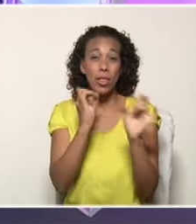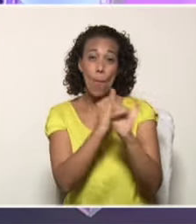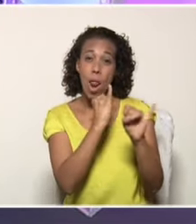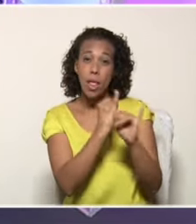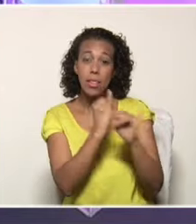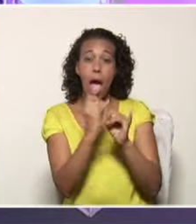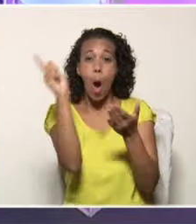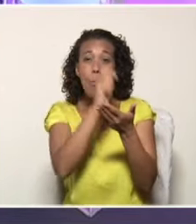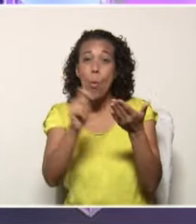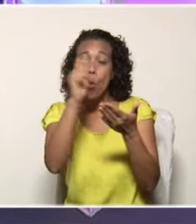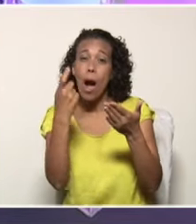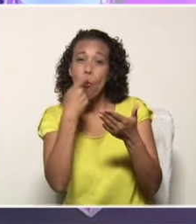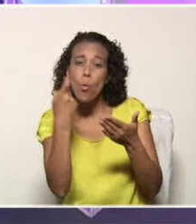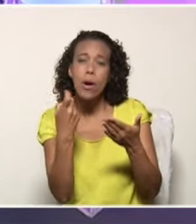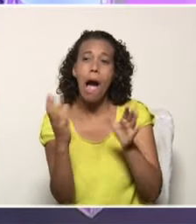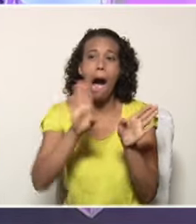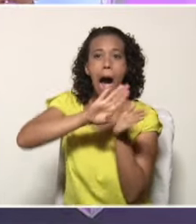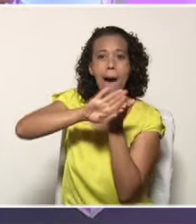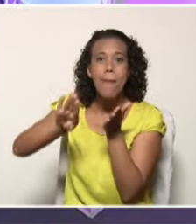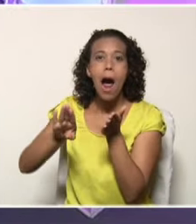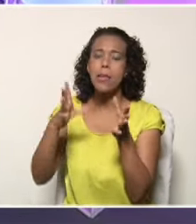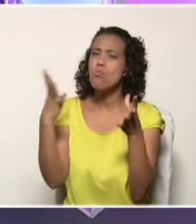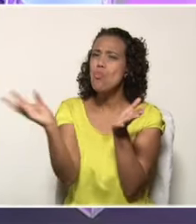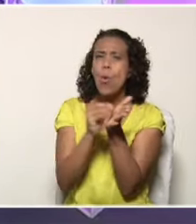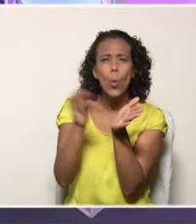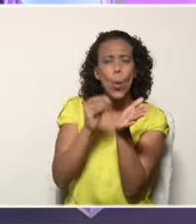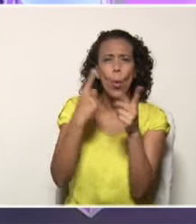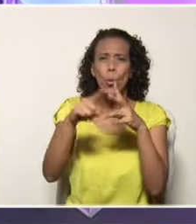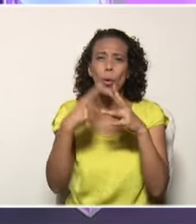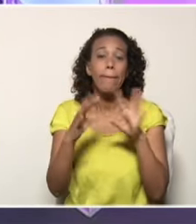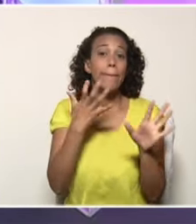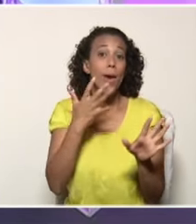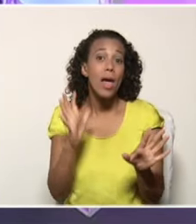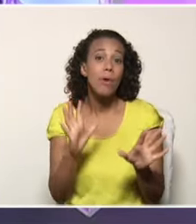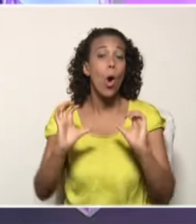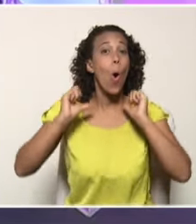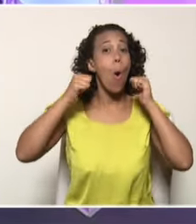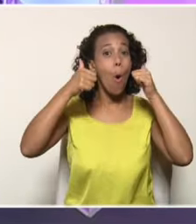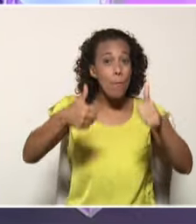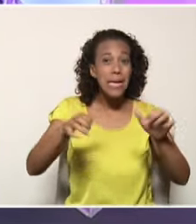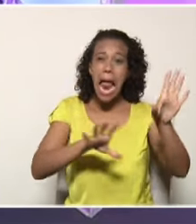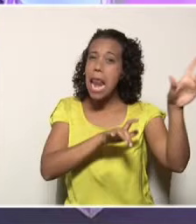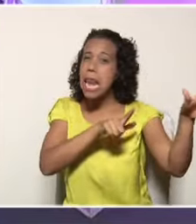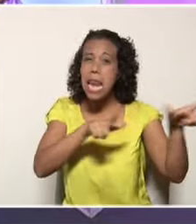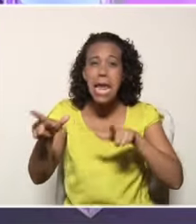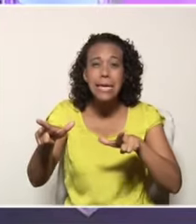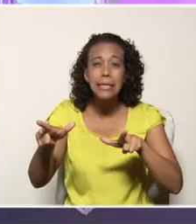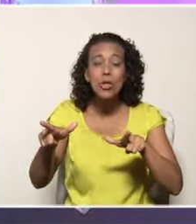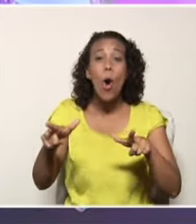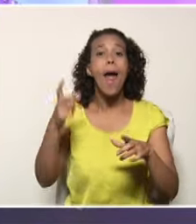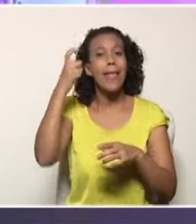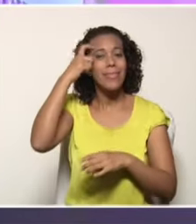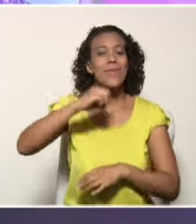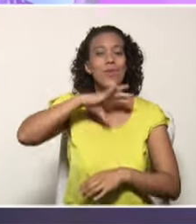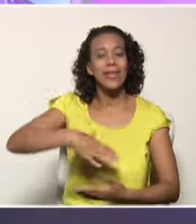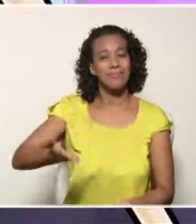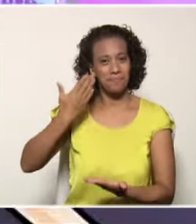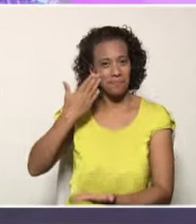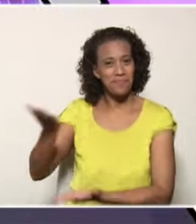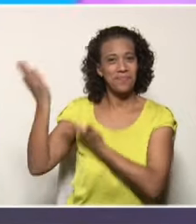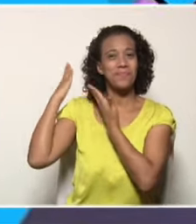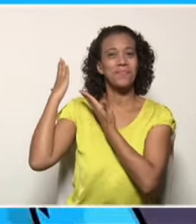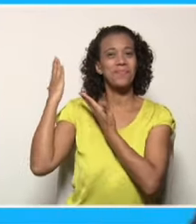puedan descargarlo de manera adicional en múltiples vías. Por eso vamos a iniciar de una vez con nuestra efeméride del día.